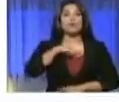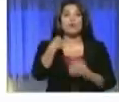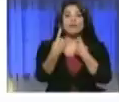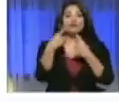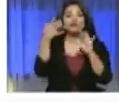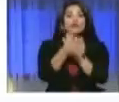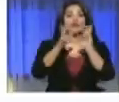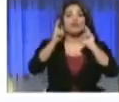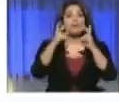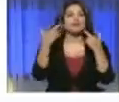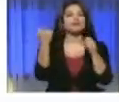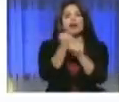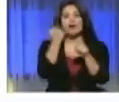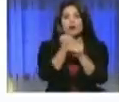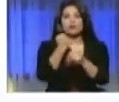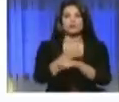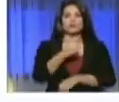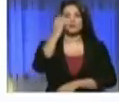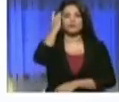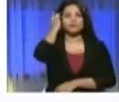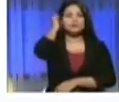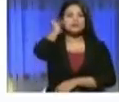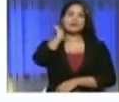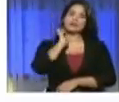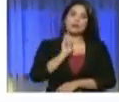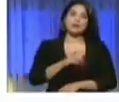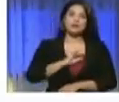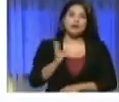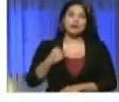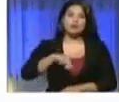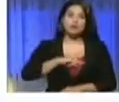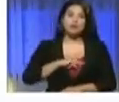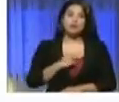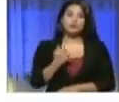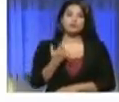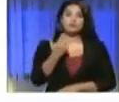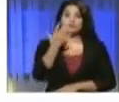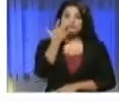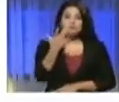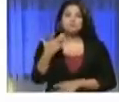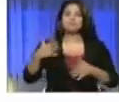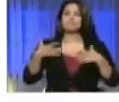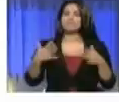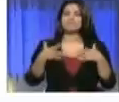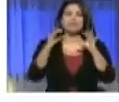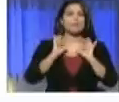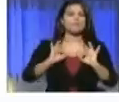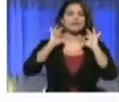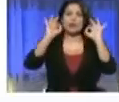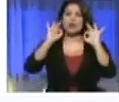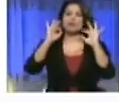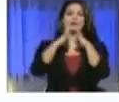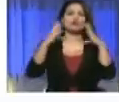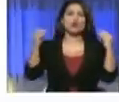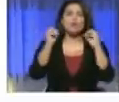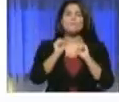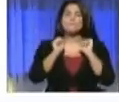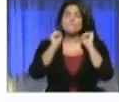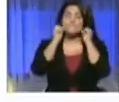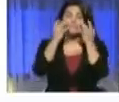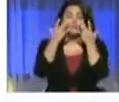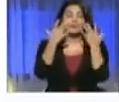¿no? Hemos también disfrutado de manera espectacular el brillo de nuestros